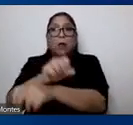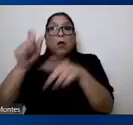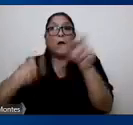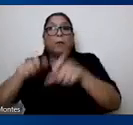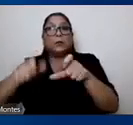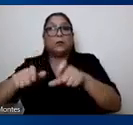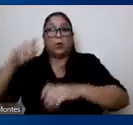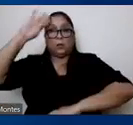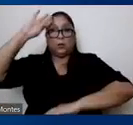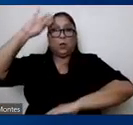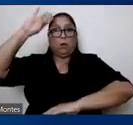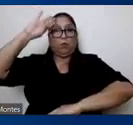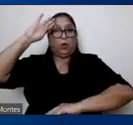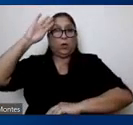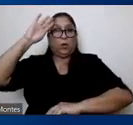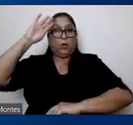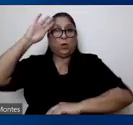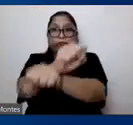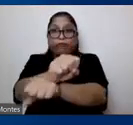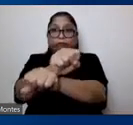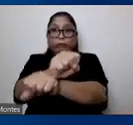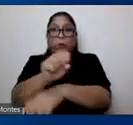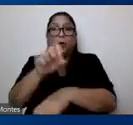Policía Nacional